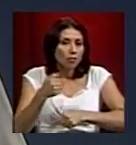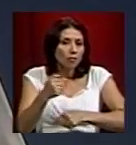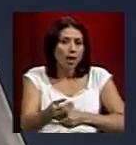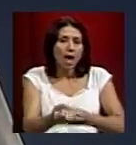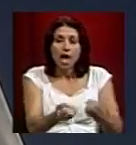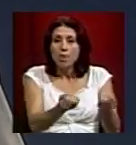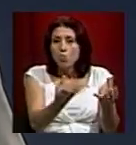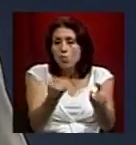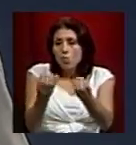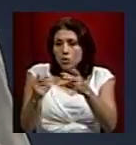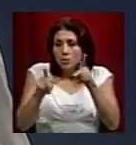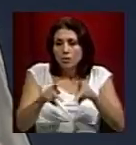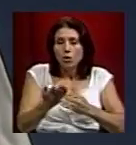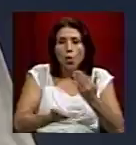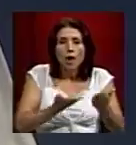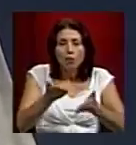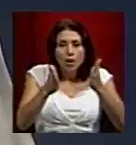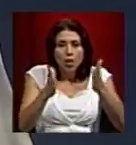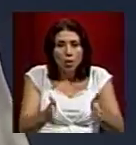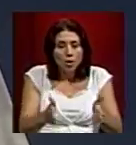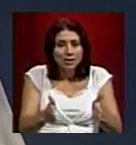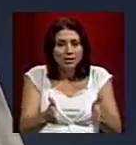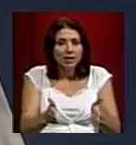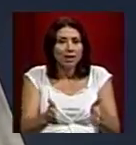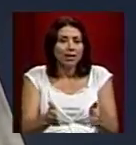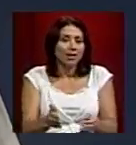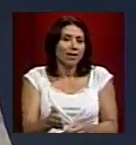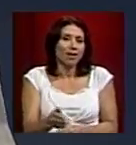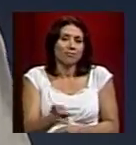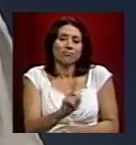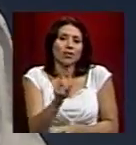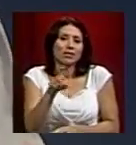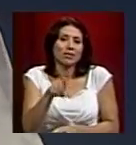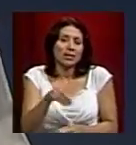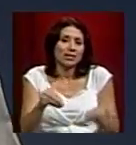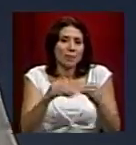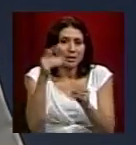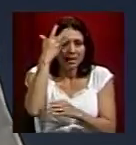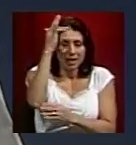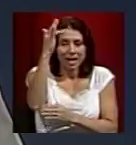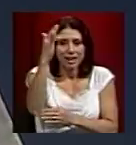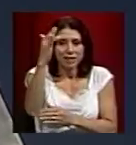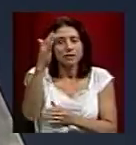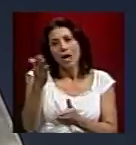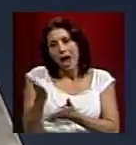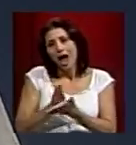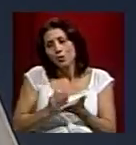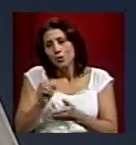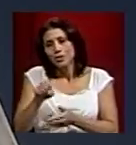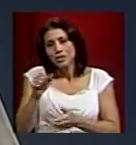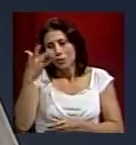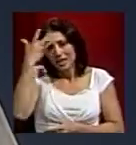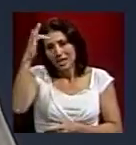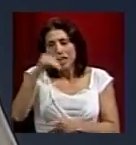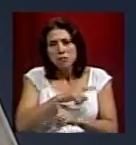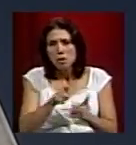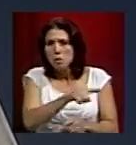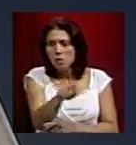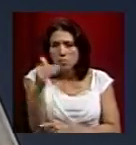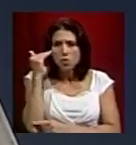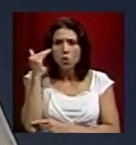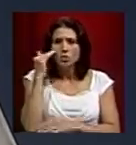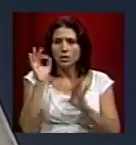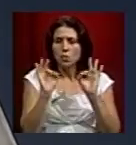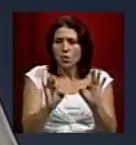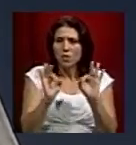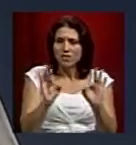de colaboradores que sin necesidad de ser más inteligentes, algunos también lo son, ¿no? Conocen muy bien